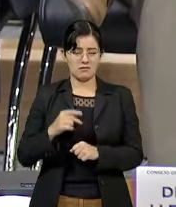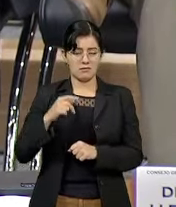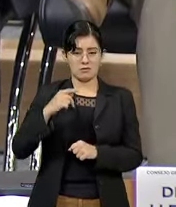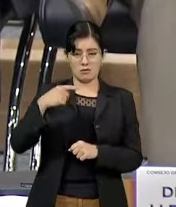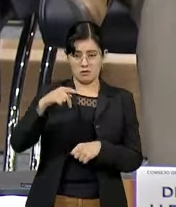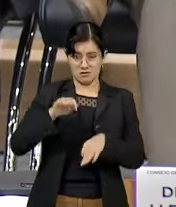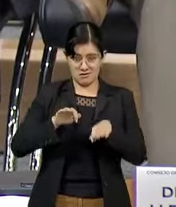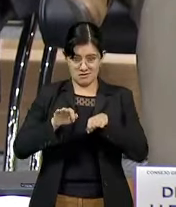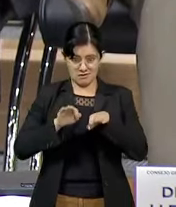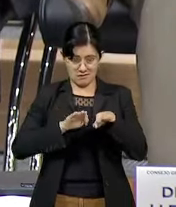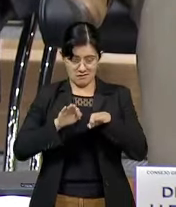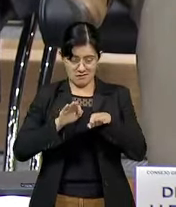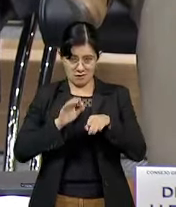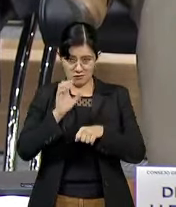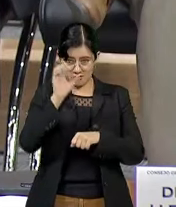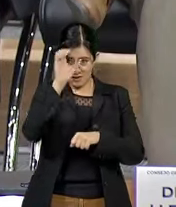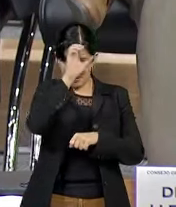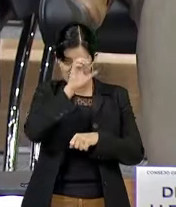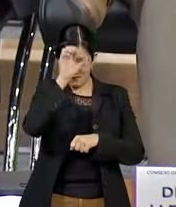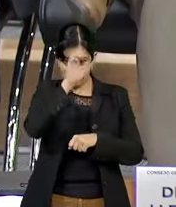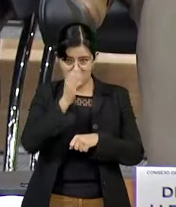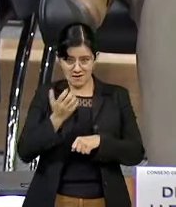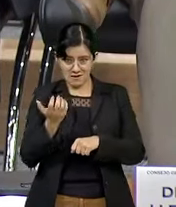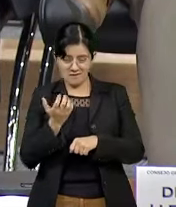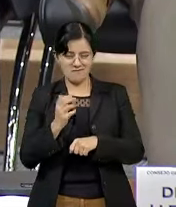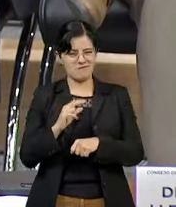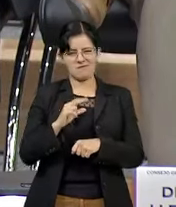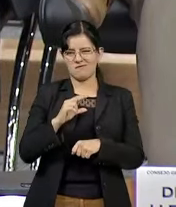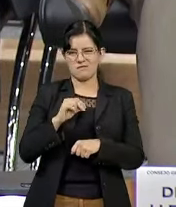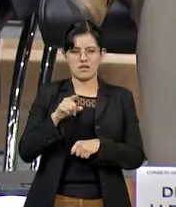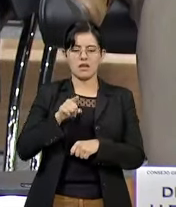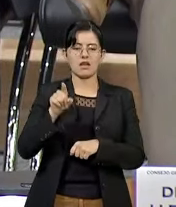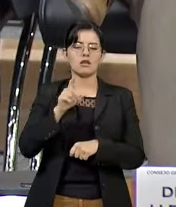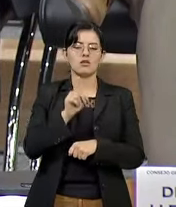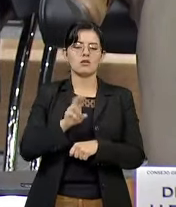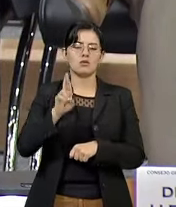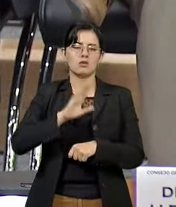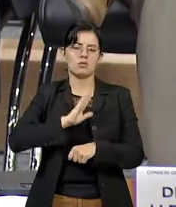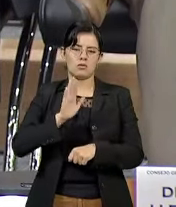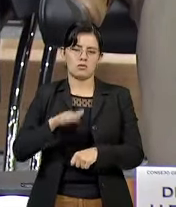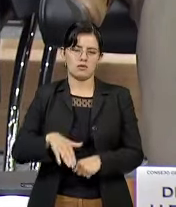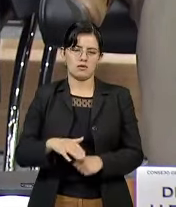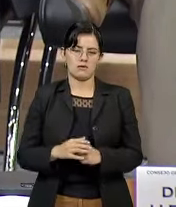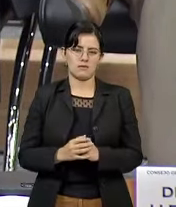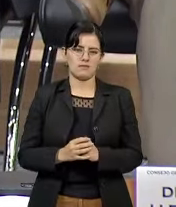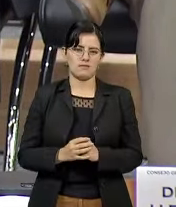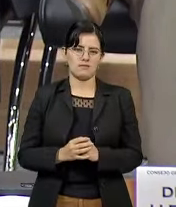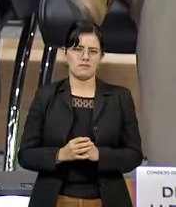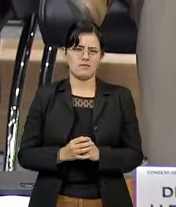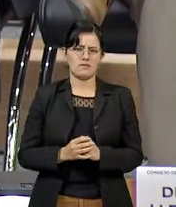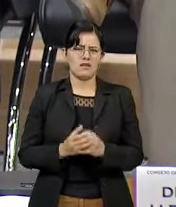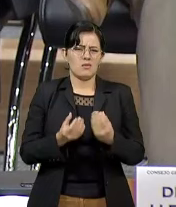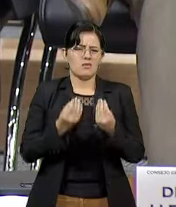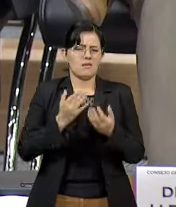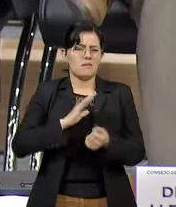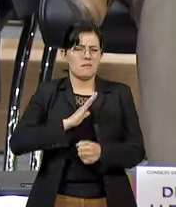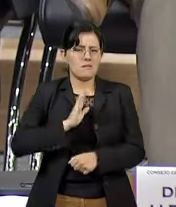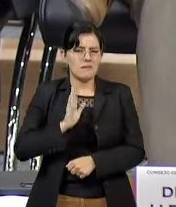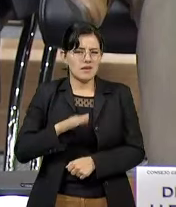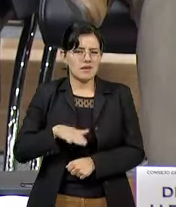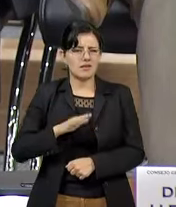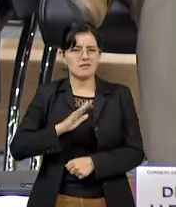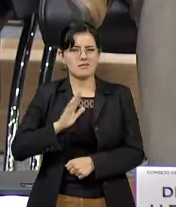oficio científico Que mostró el Dr muerte miles y miles de